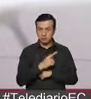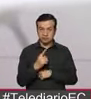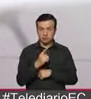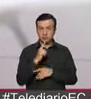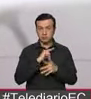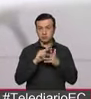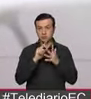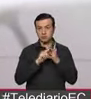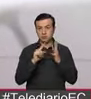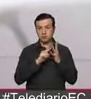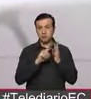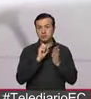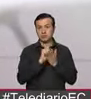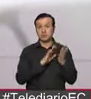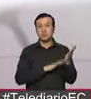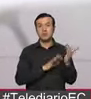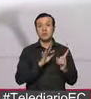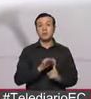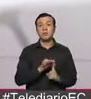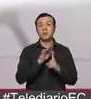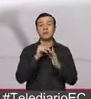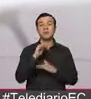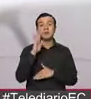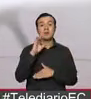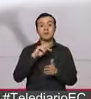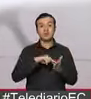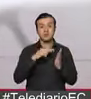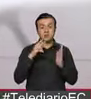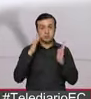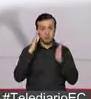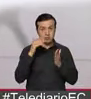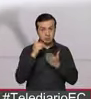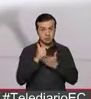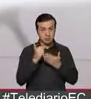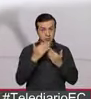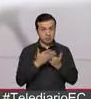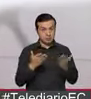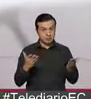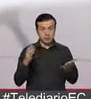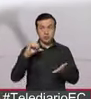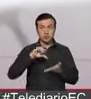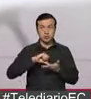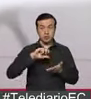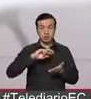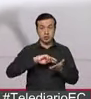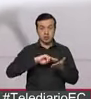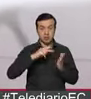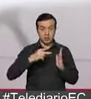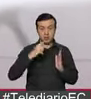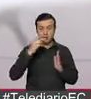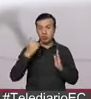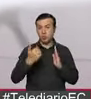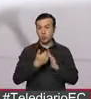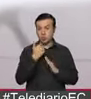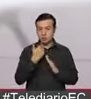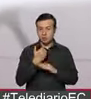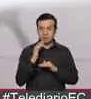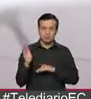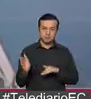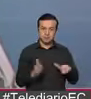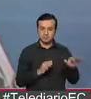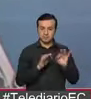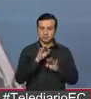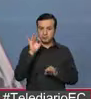diversos proyectos especialmente de tecnología para avanzar hacia estas smart cities y hasta esta policía digital revisó unas encuestas